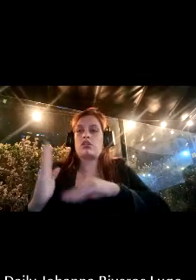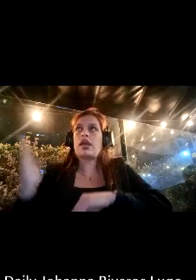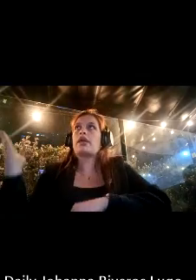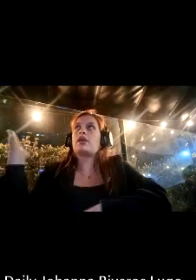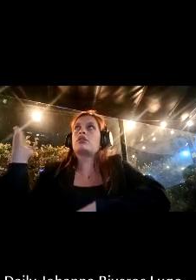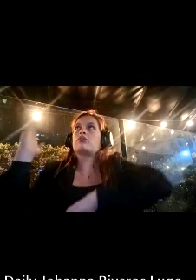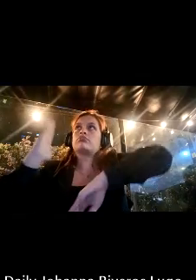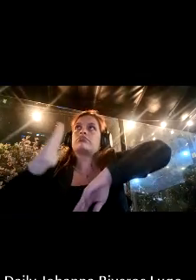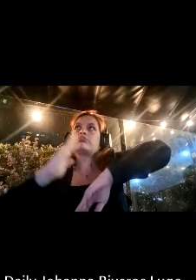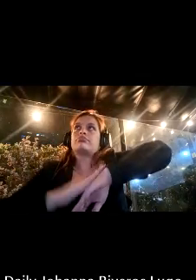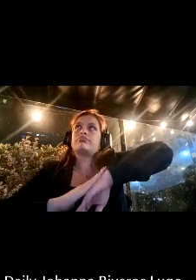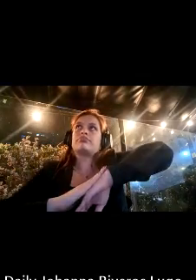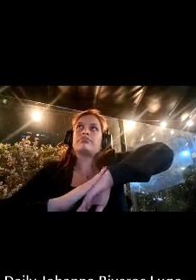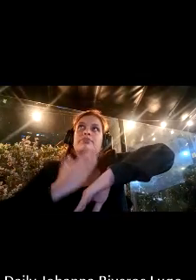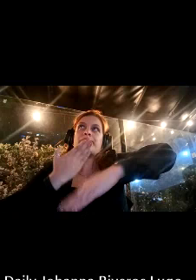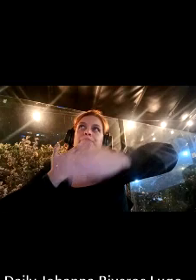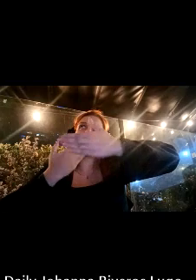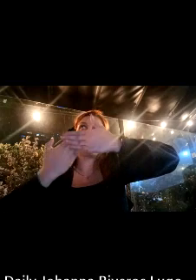inclusive un cartón, ¿cierto?